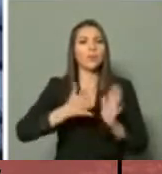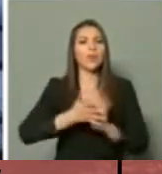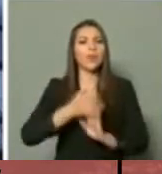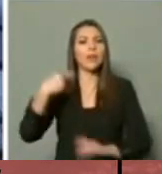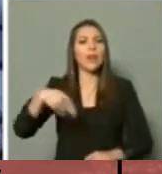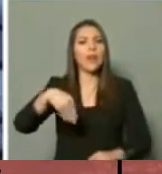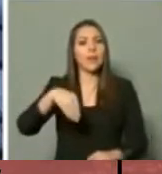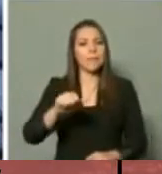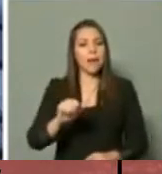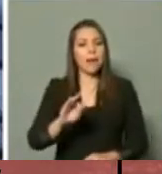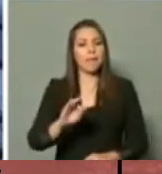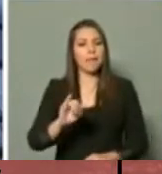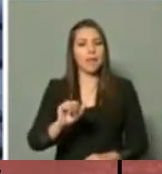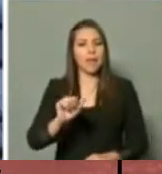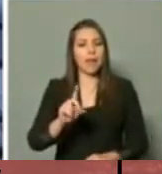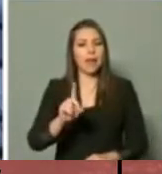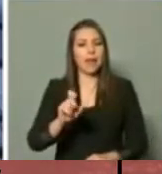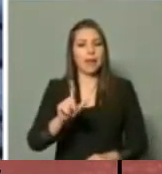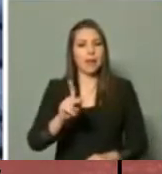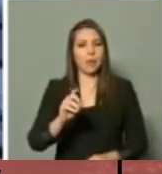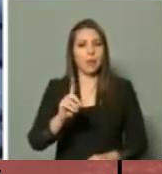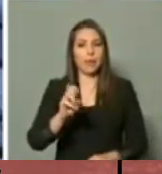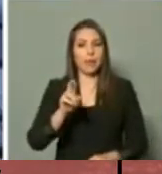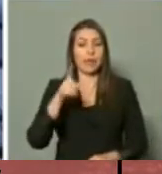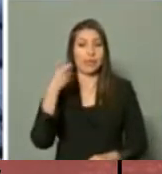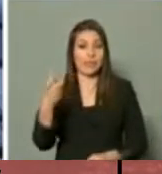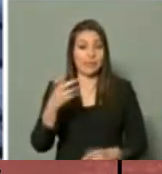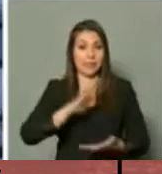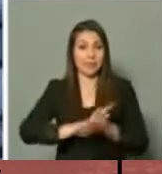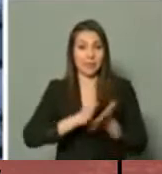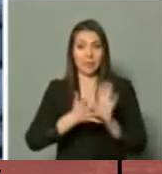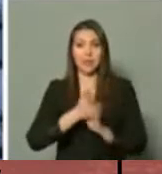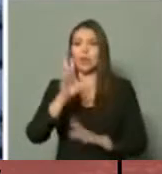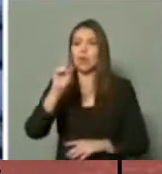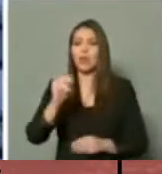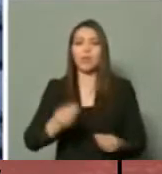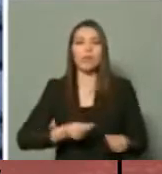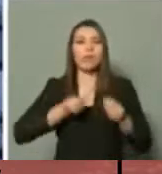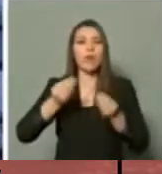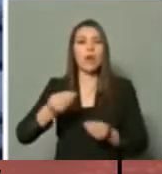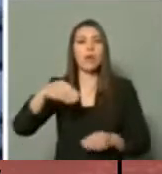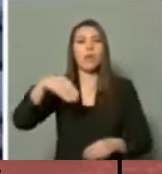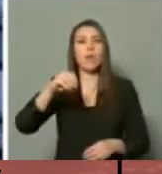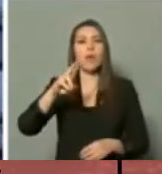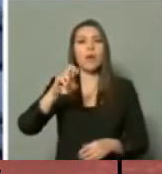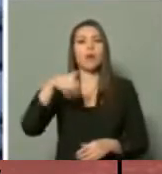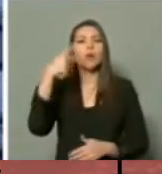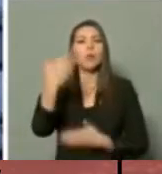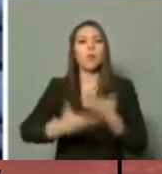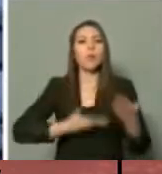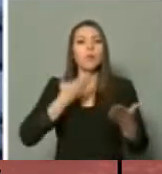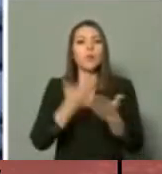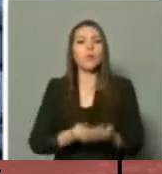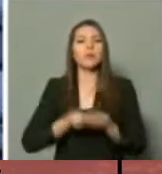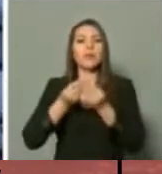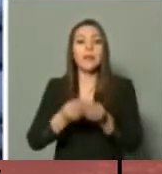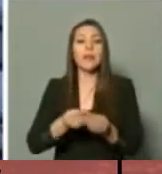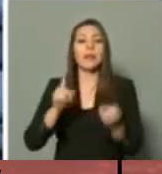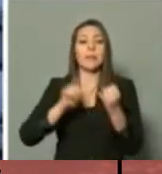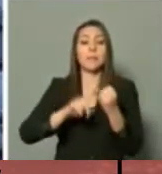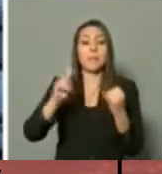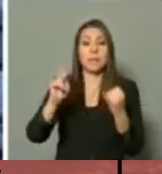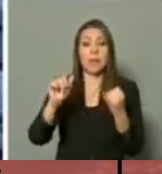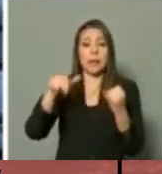que no logró que Morena pudiera pasar sus propuestas. ¿Qué estoy diciendo? se juntó el PAN, el PRI, el